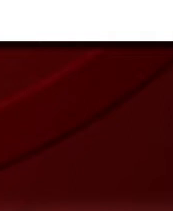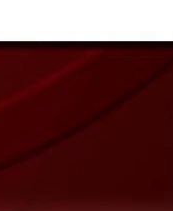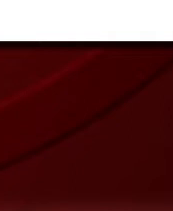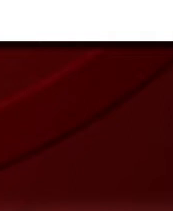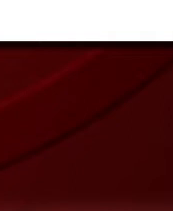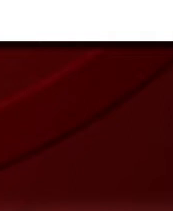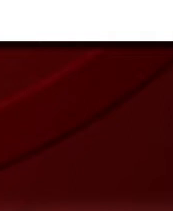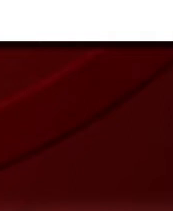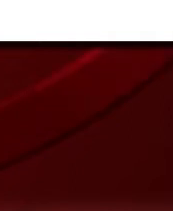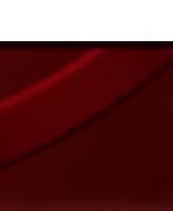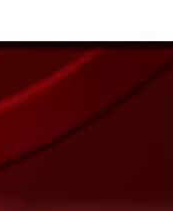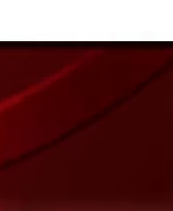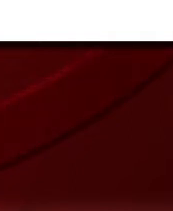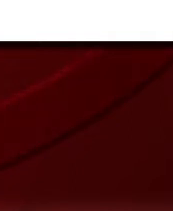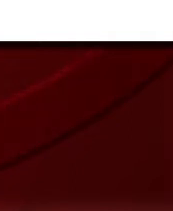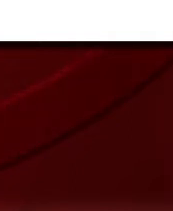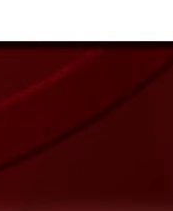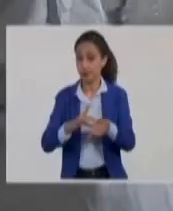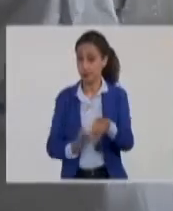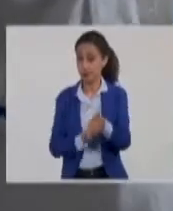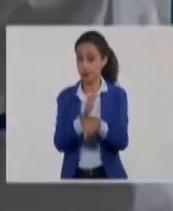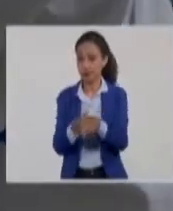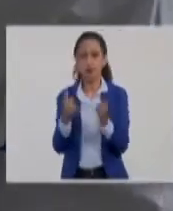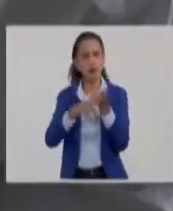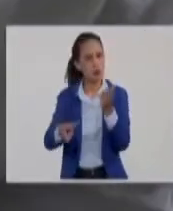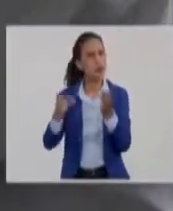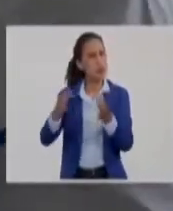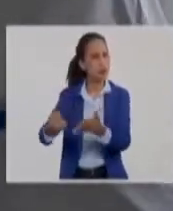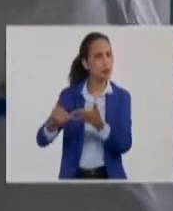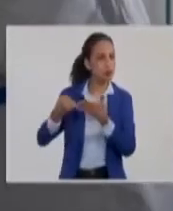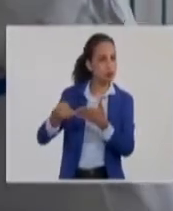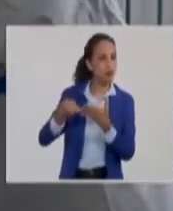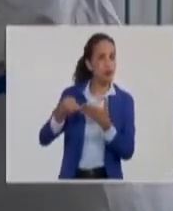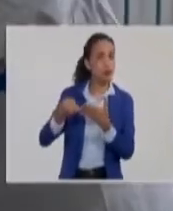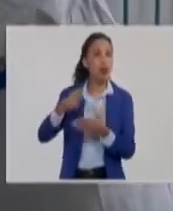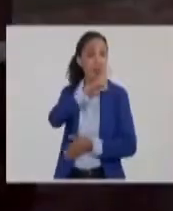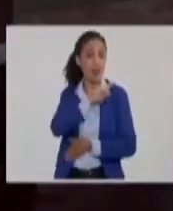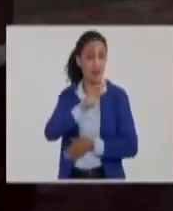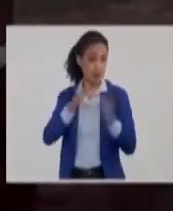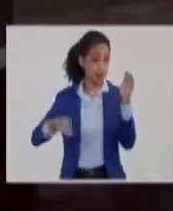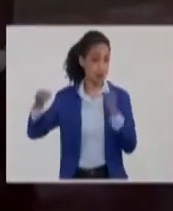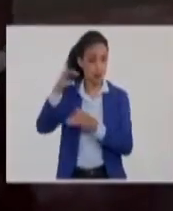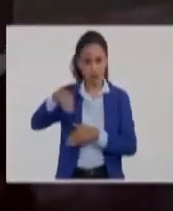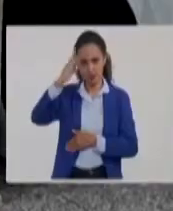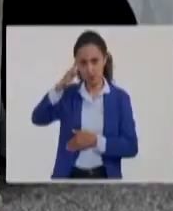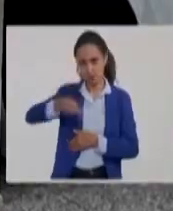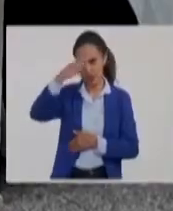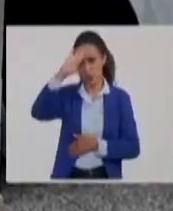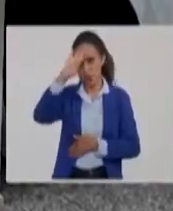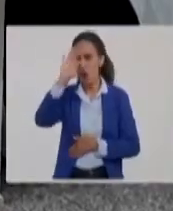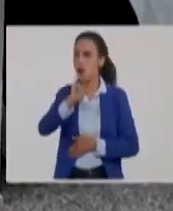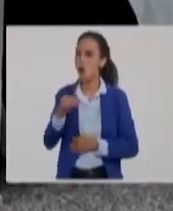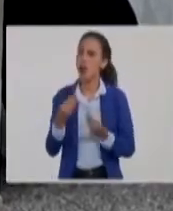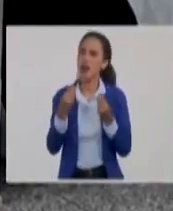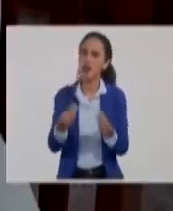medios que la vacuna no es eficaz. Y para generar desconfianza, qué mejor que inventarla. El